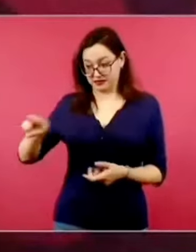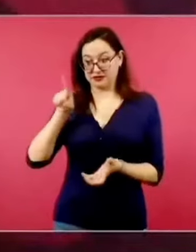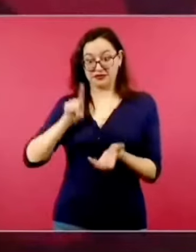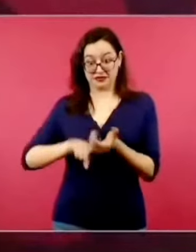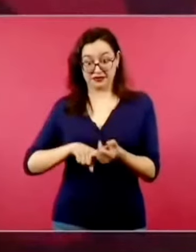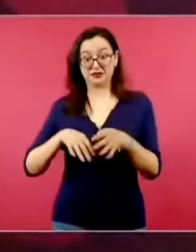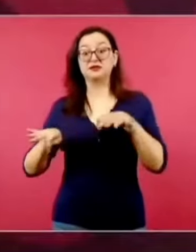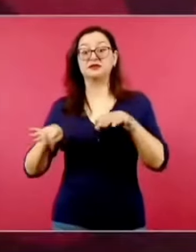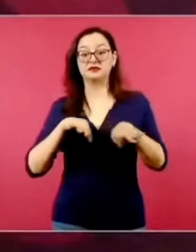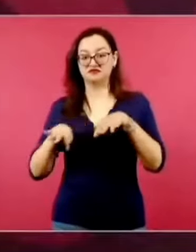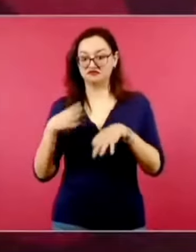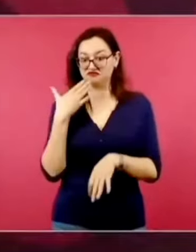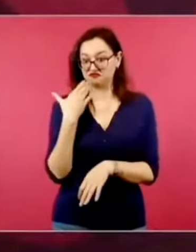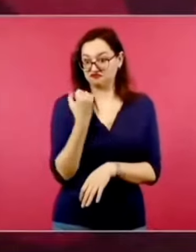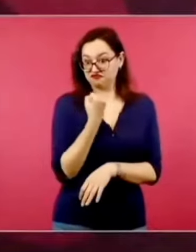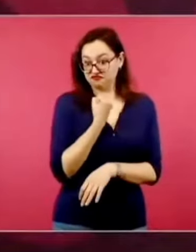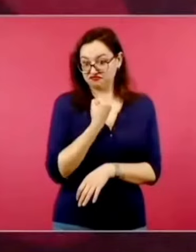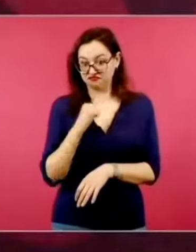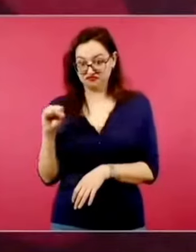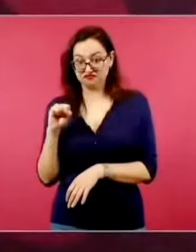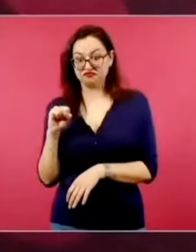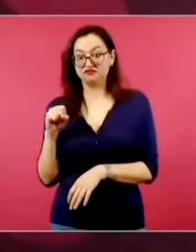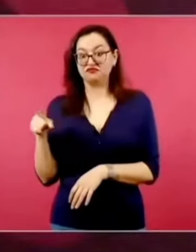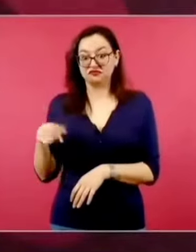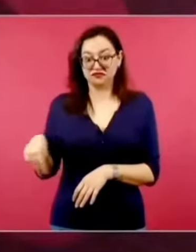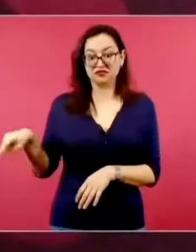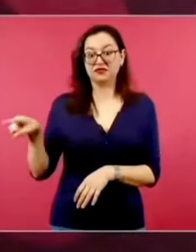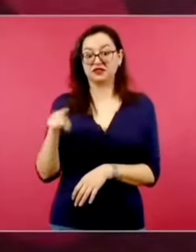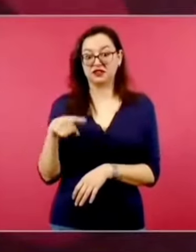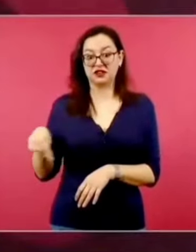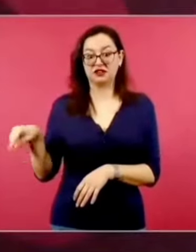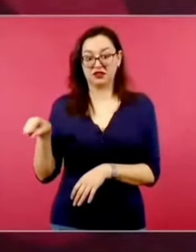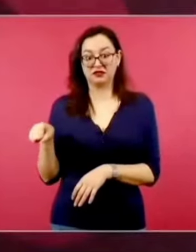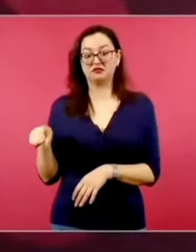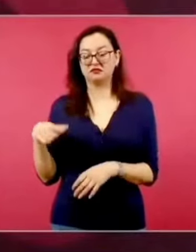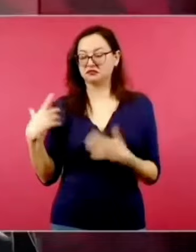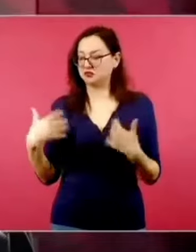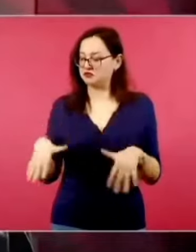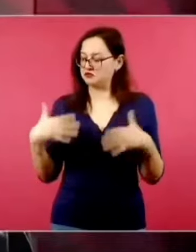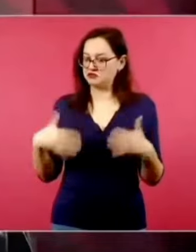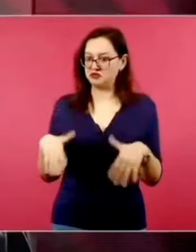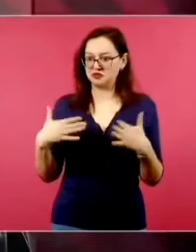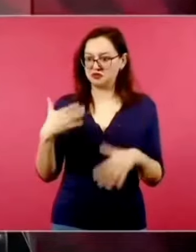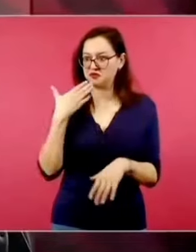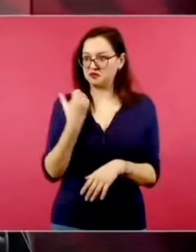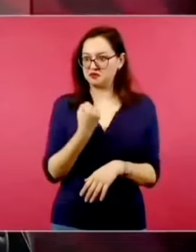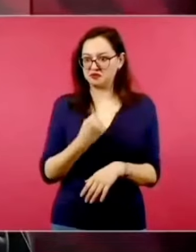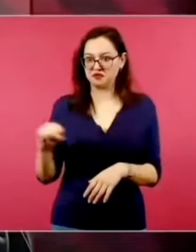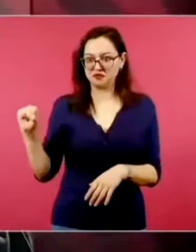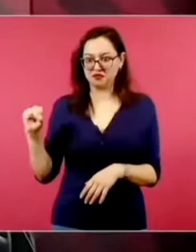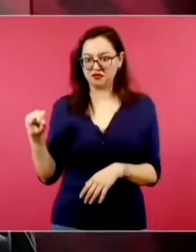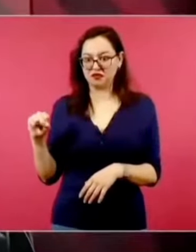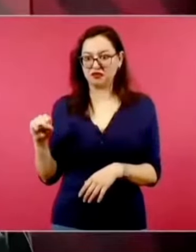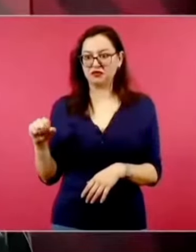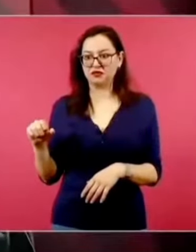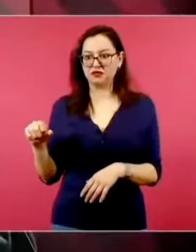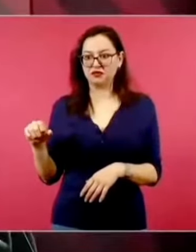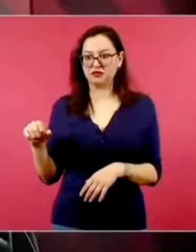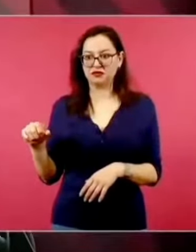mejores todos los trabajadores electricistas más que les quiero hacer un nuevo